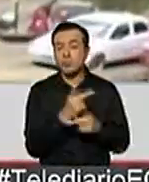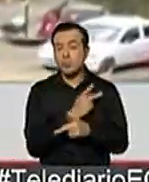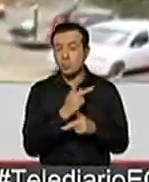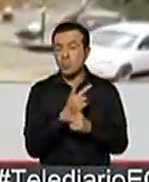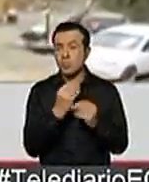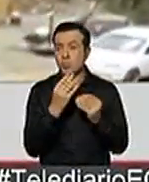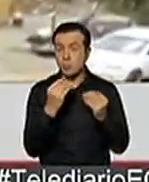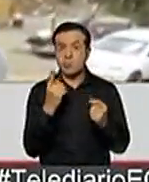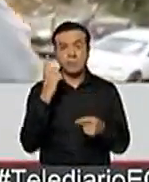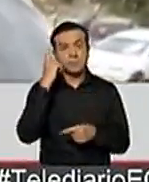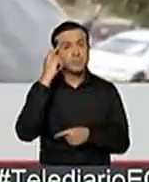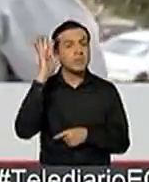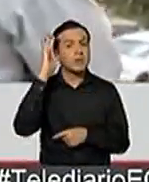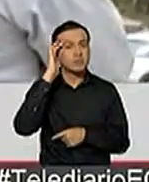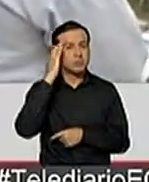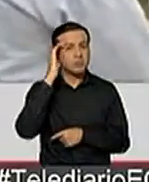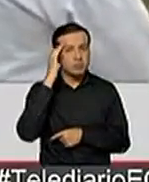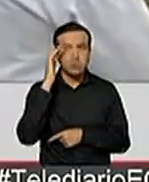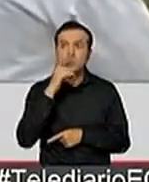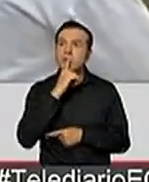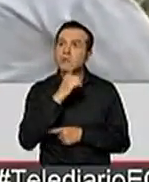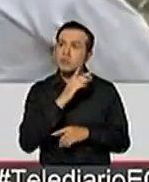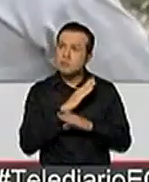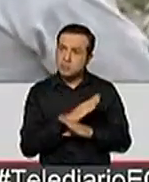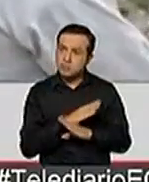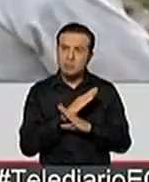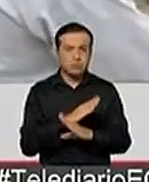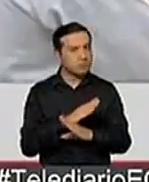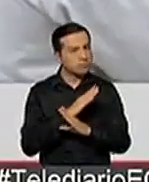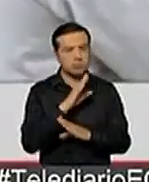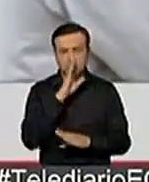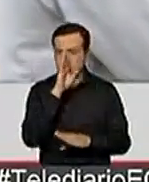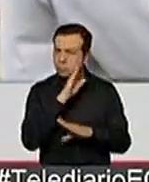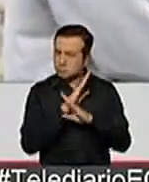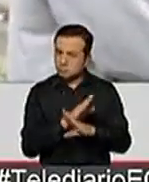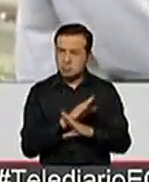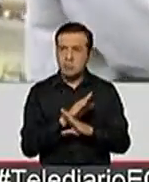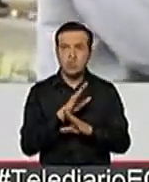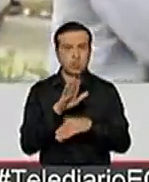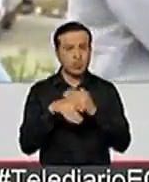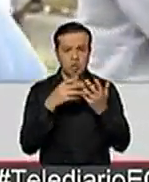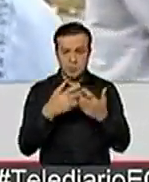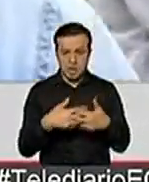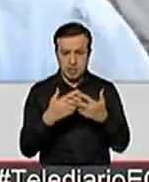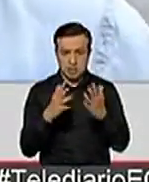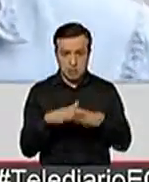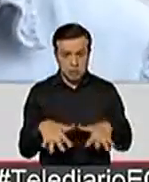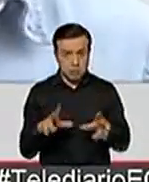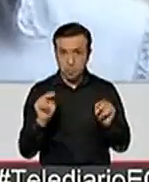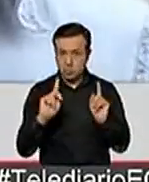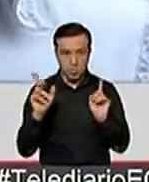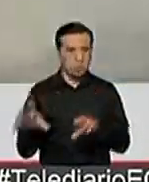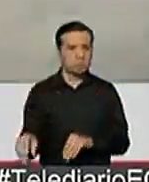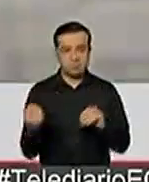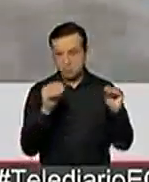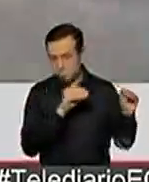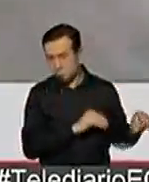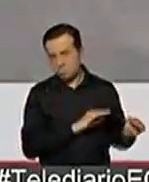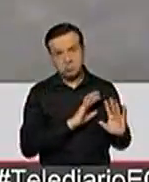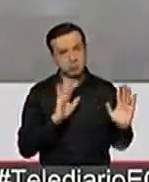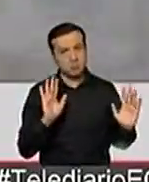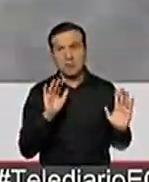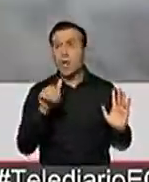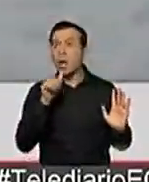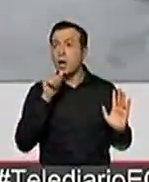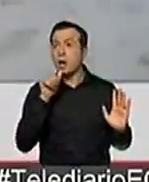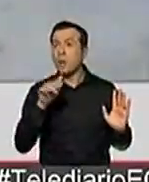Por eso es la inquietud y el rechazo rotundo y total que se trasladen estas maquinarias a donde han estado. Consideran que las